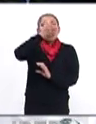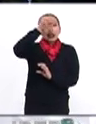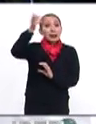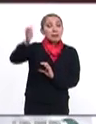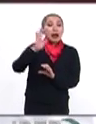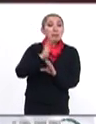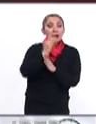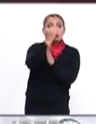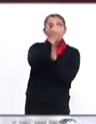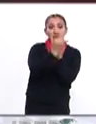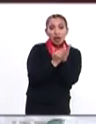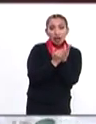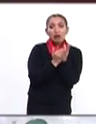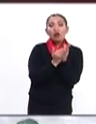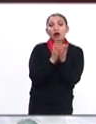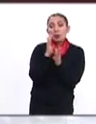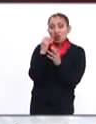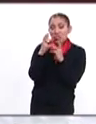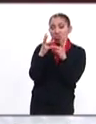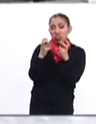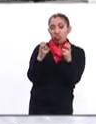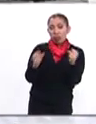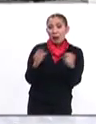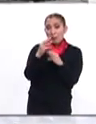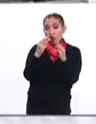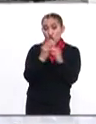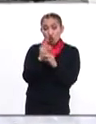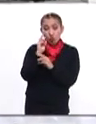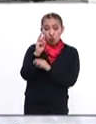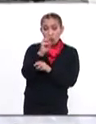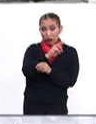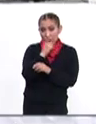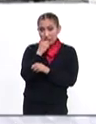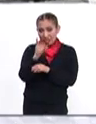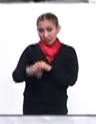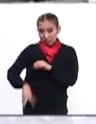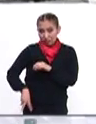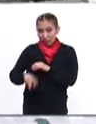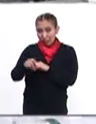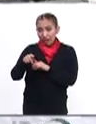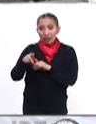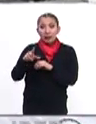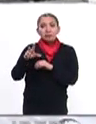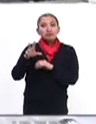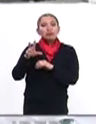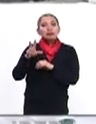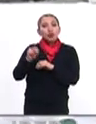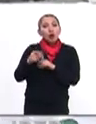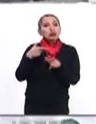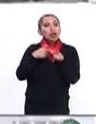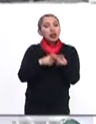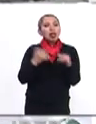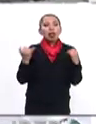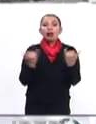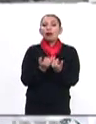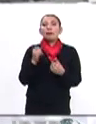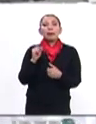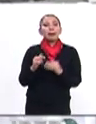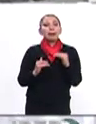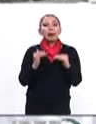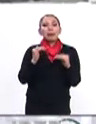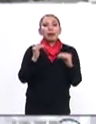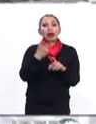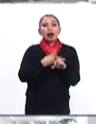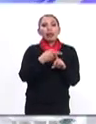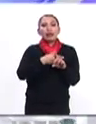todo hacia el deterioro ambiental en el mundo y sobre todo, como decían bien, a no mantener un alza en